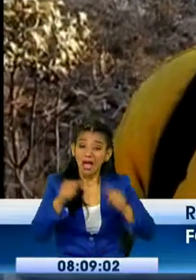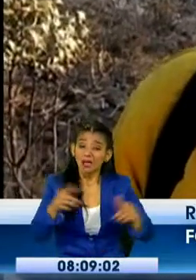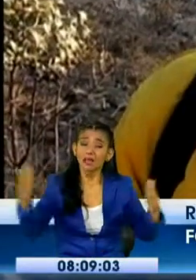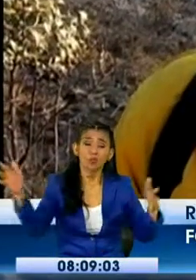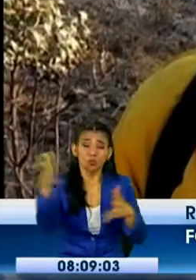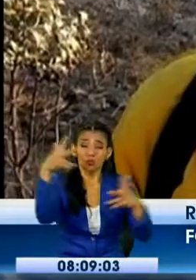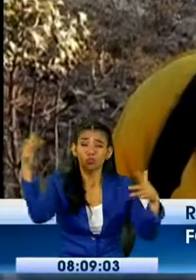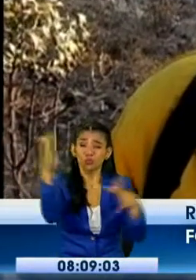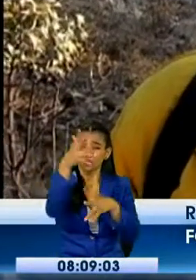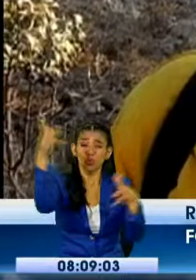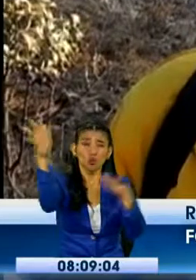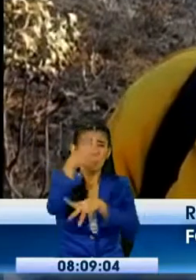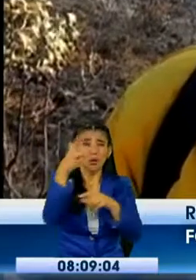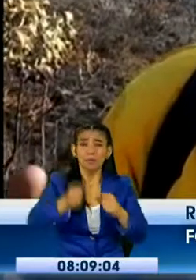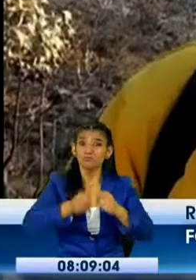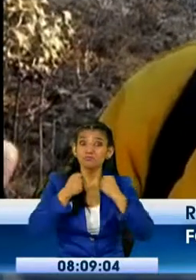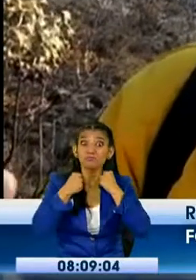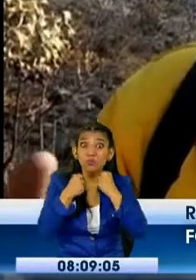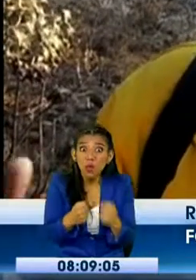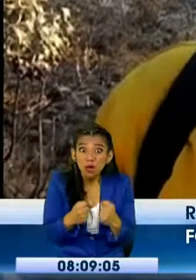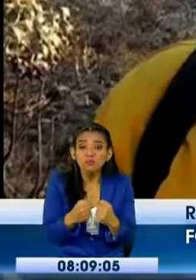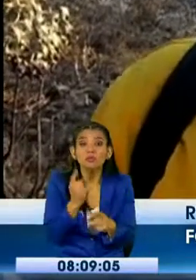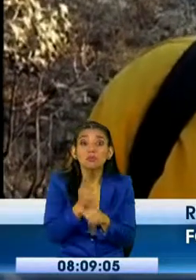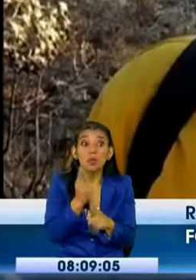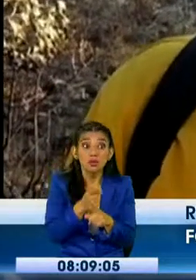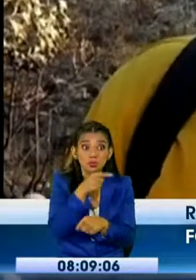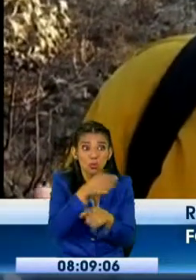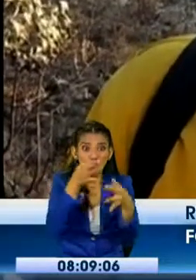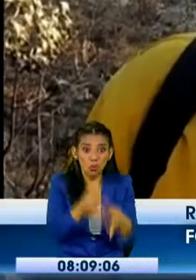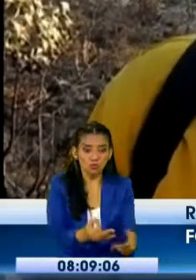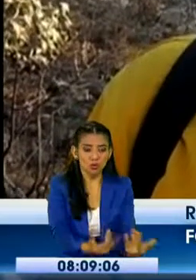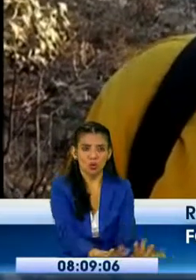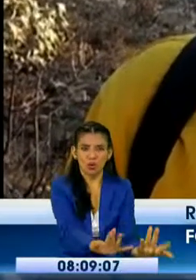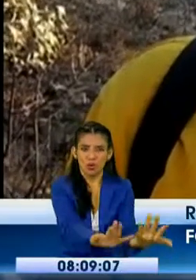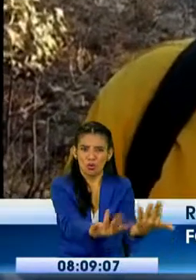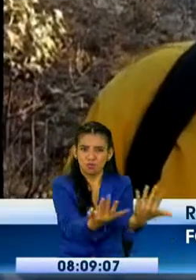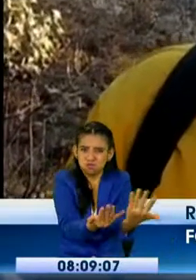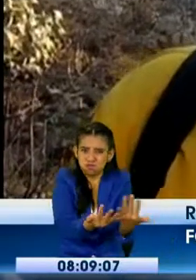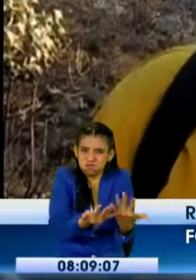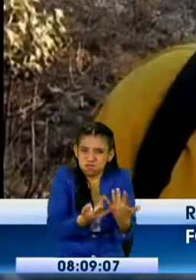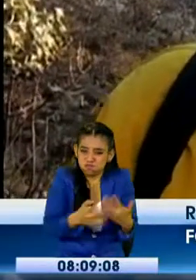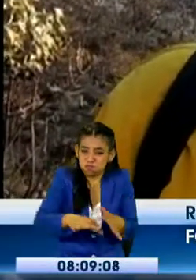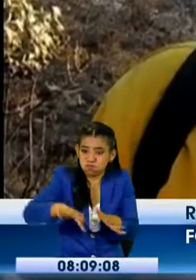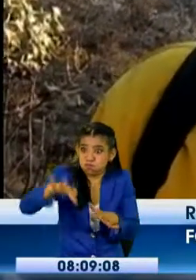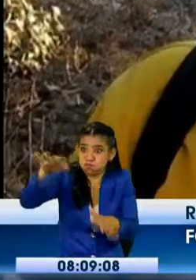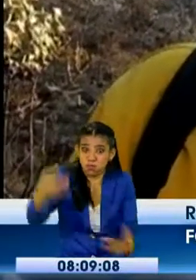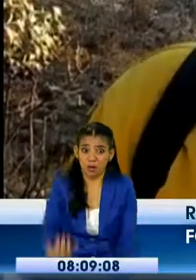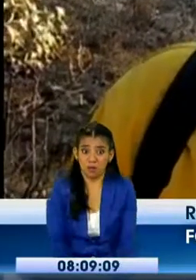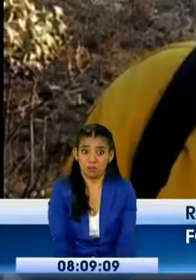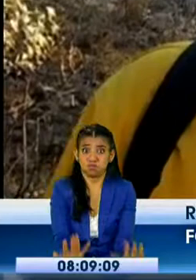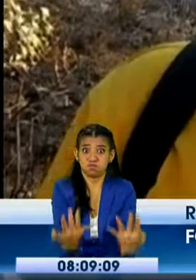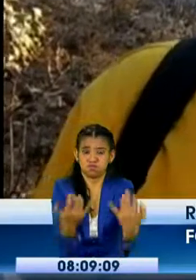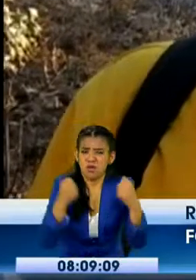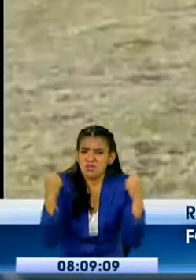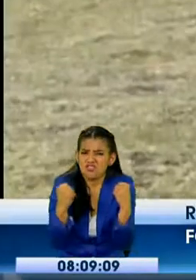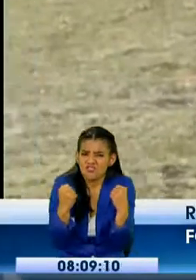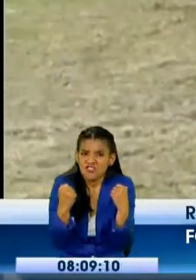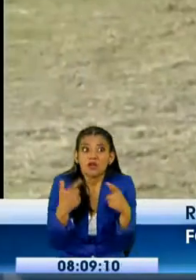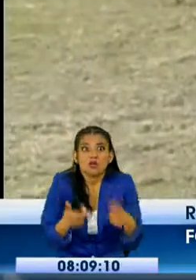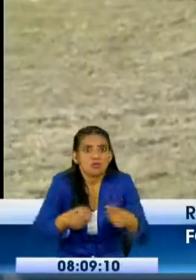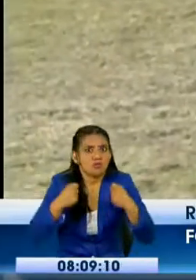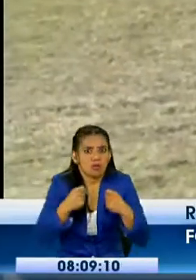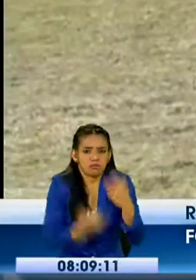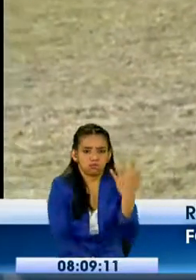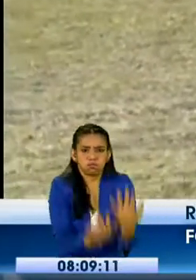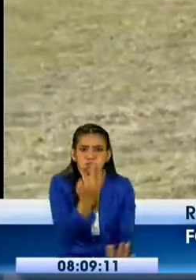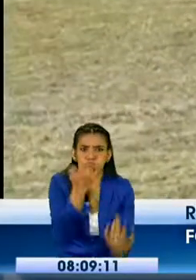viento y tenemos en este caso el material que se está quemando, el páramo, que es un material altamente volátil. De su parte,